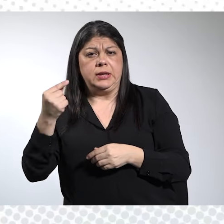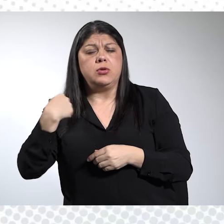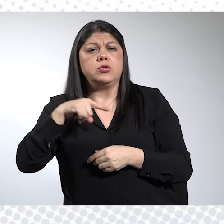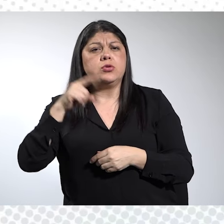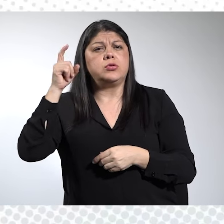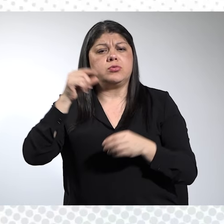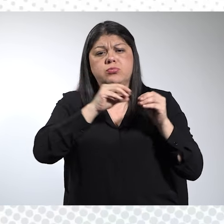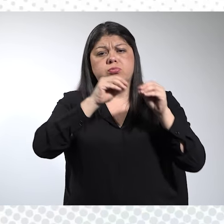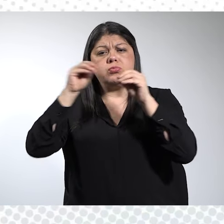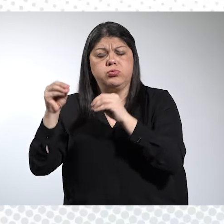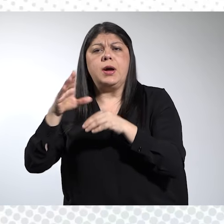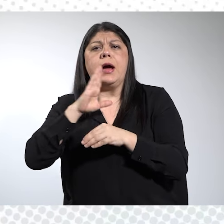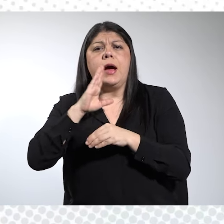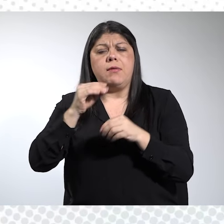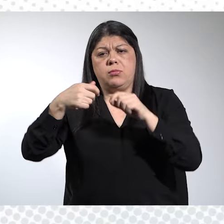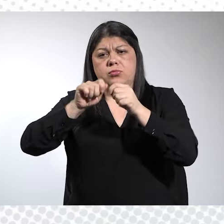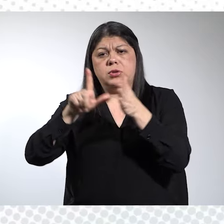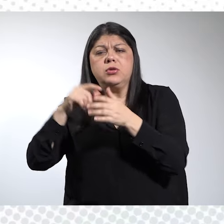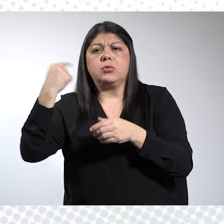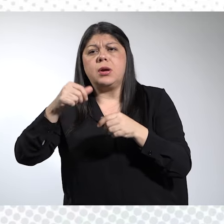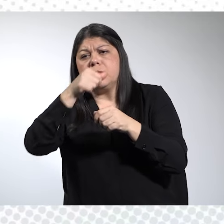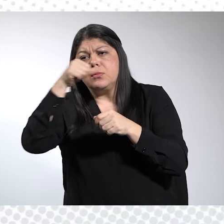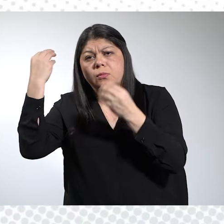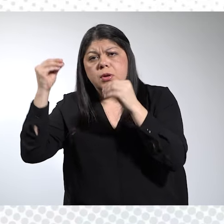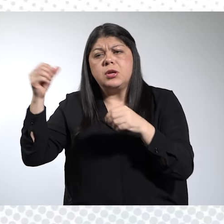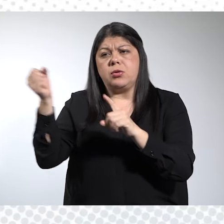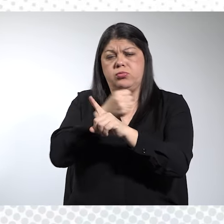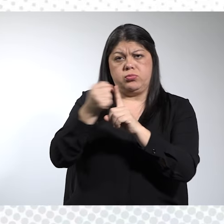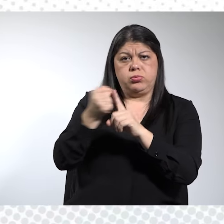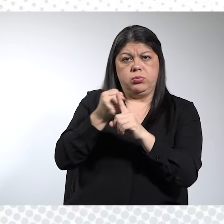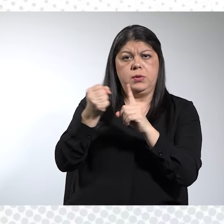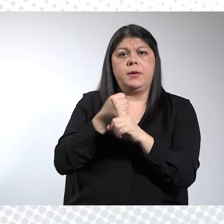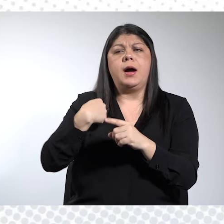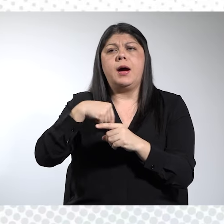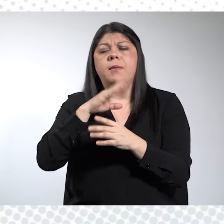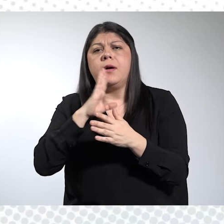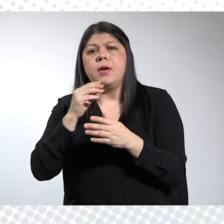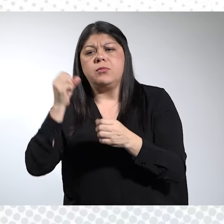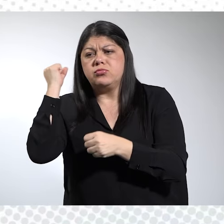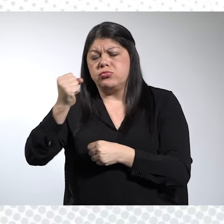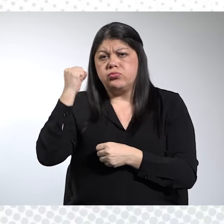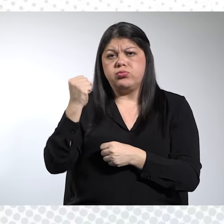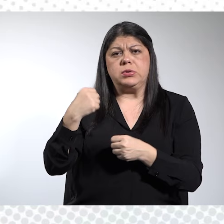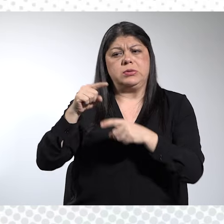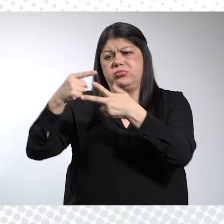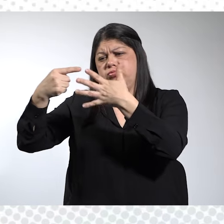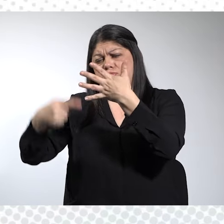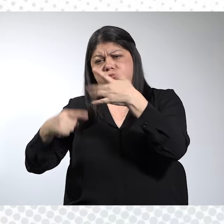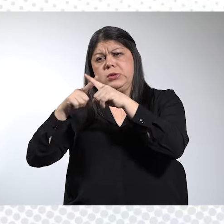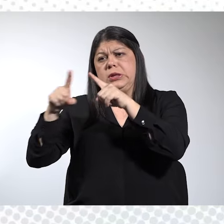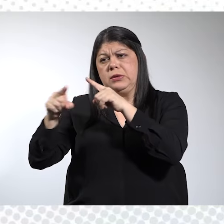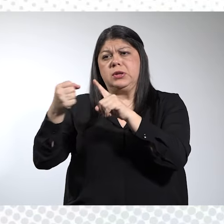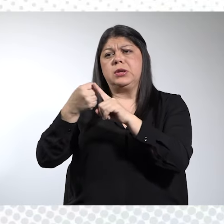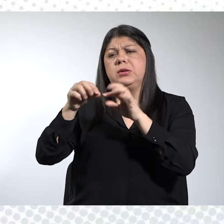grave, los vamos a deportar. Y hablamos de delitos graves de narcotráfico, violencia, hablamos de asesinatos, etcétera.